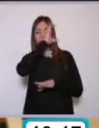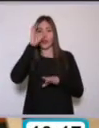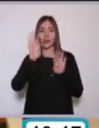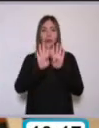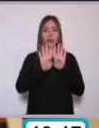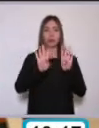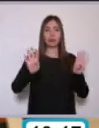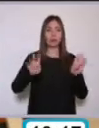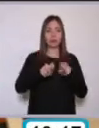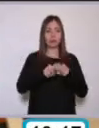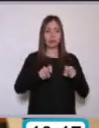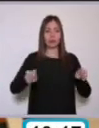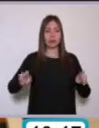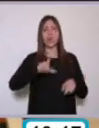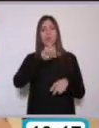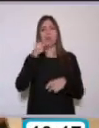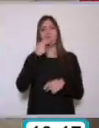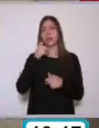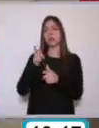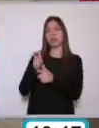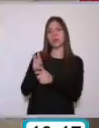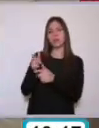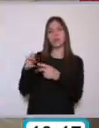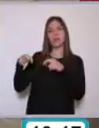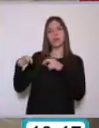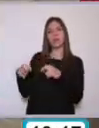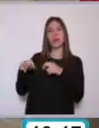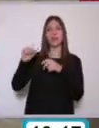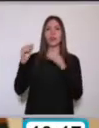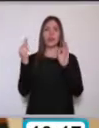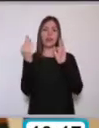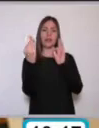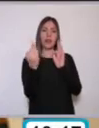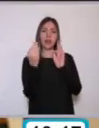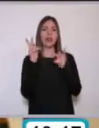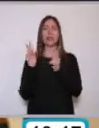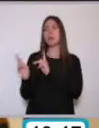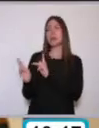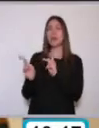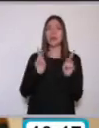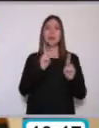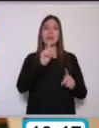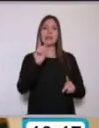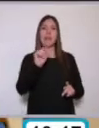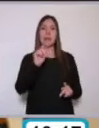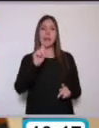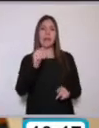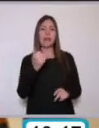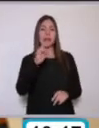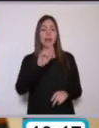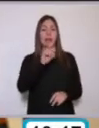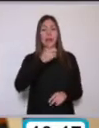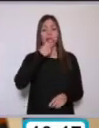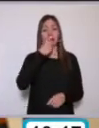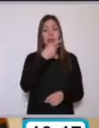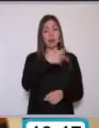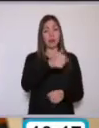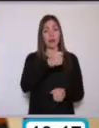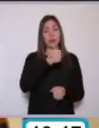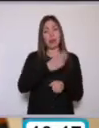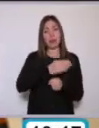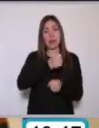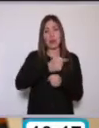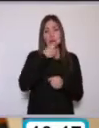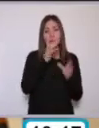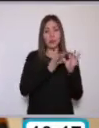está Zapata volteando hablando con Villa, están otras que están de frente, y de repente cuenta el bisabuelo que voltea a Villa y